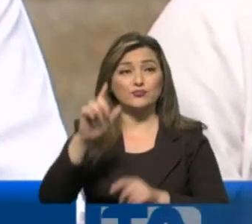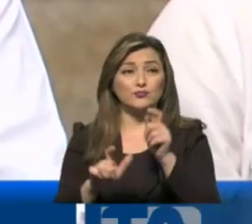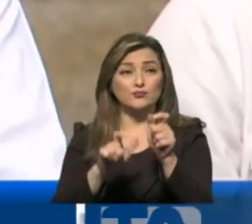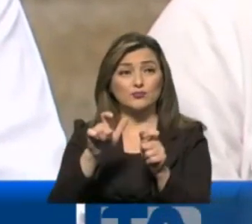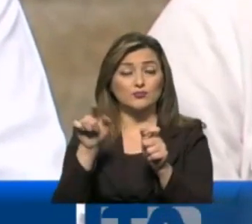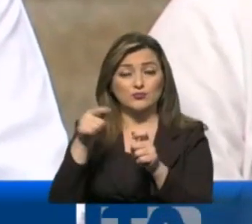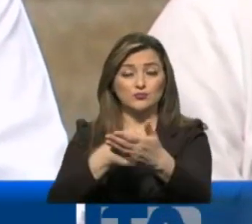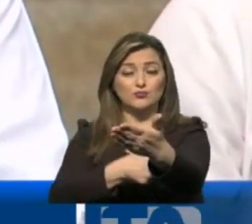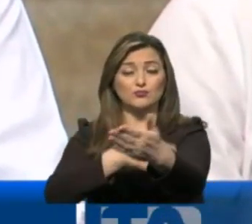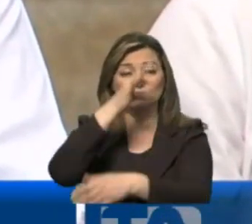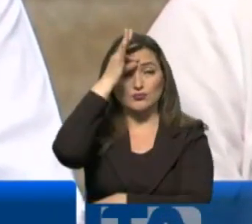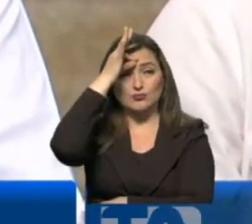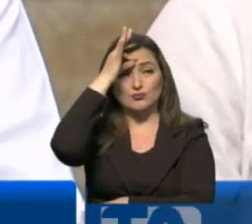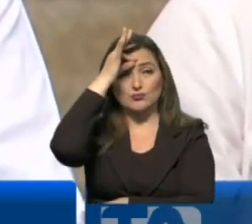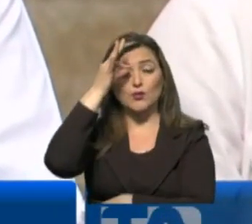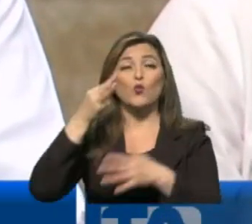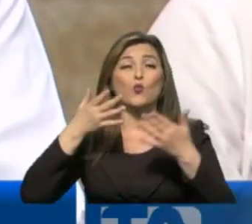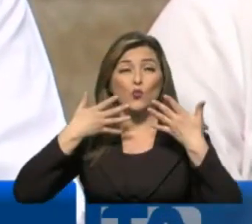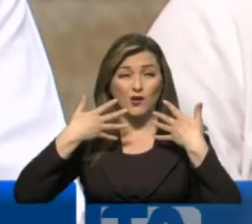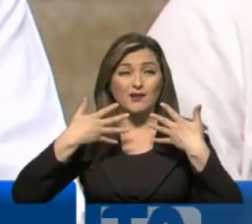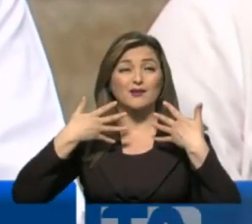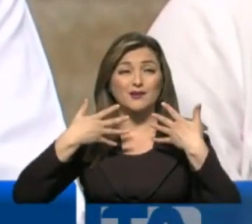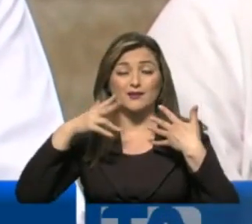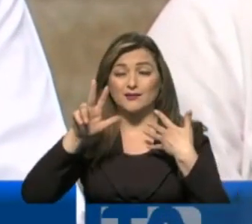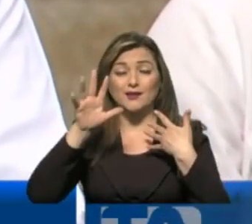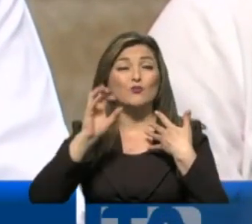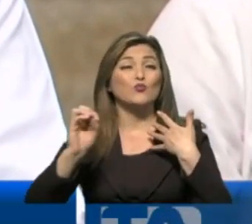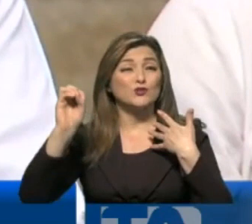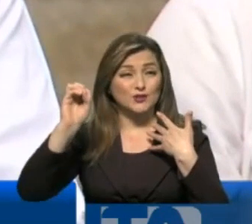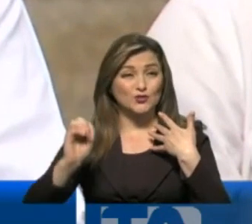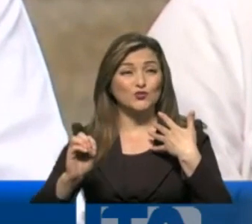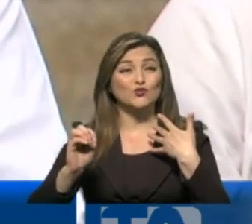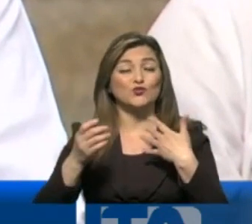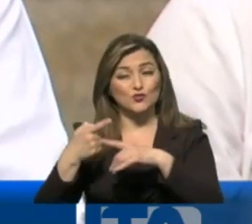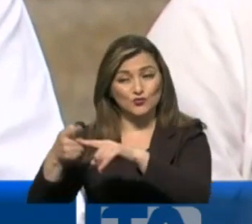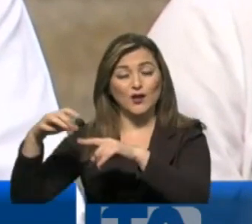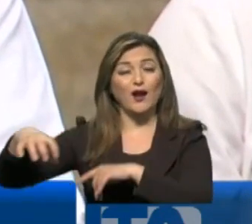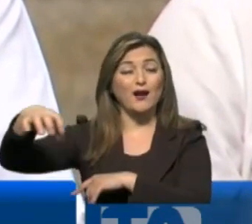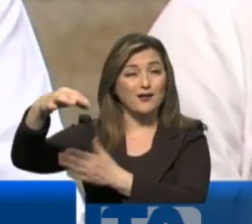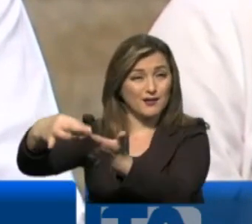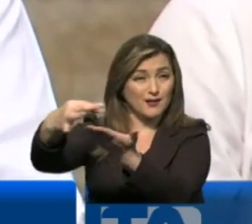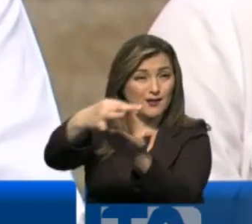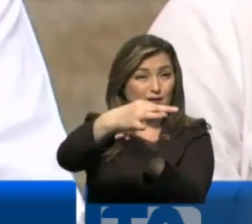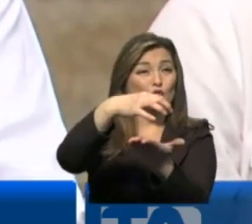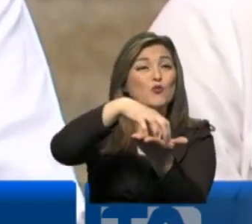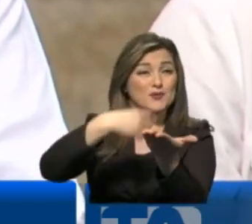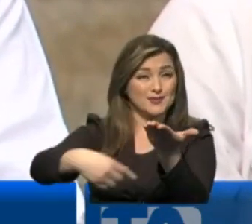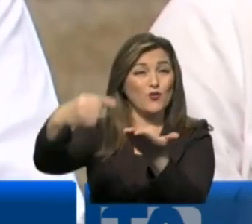que tenemos ingresados en nuestras unidades son de Guayaquil, el 30% provienen de otros cantones de la provincia